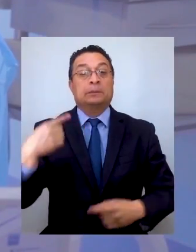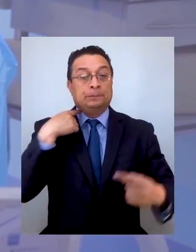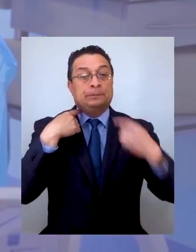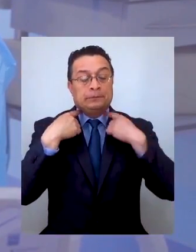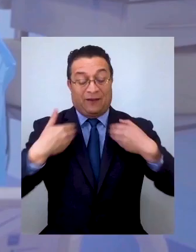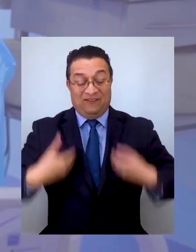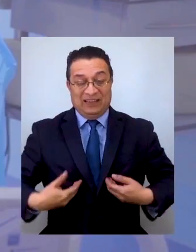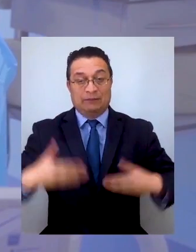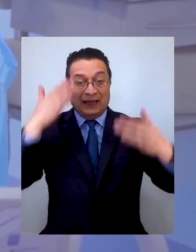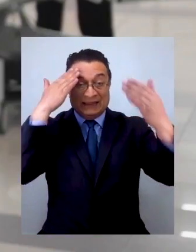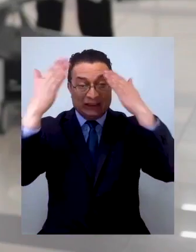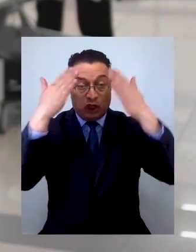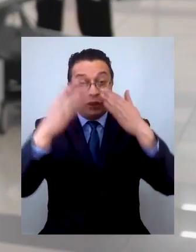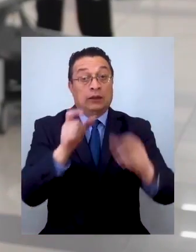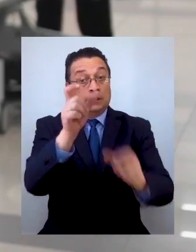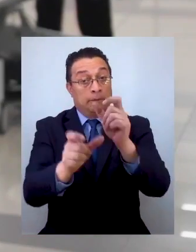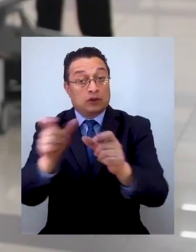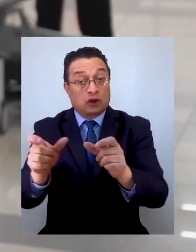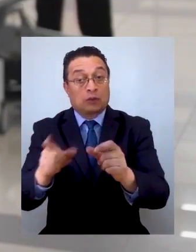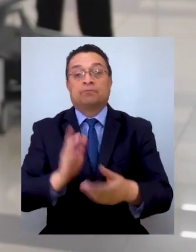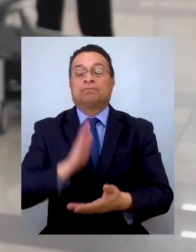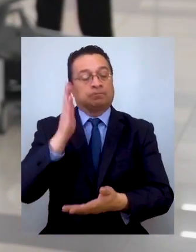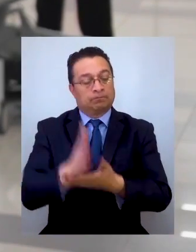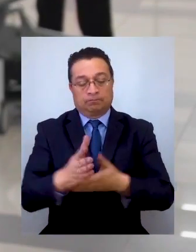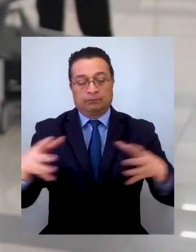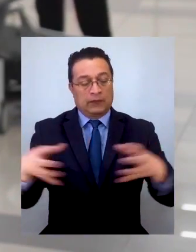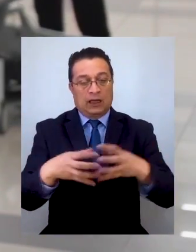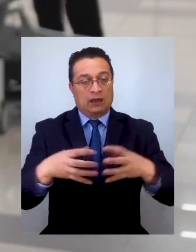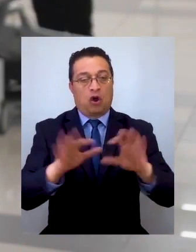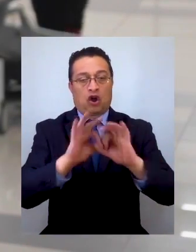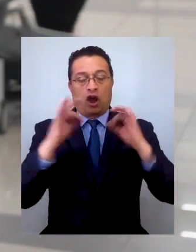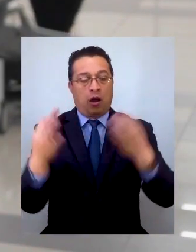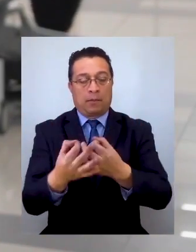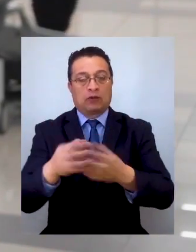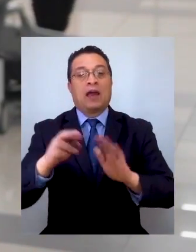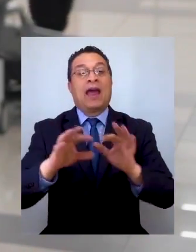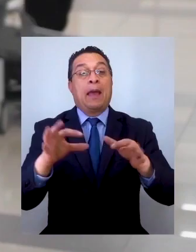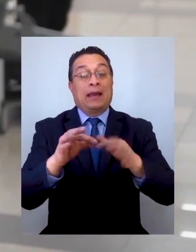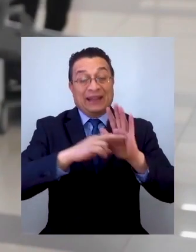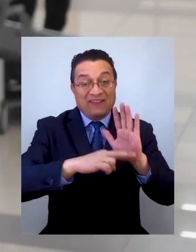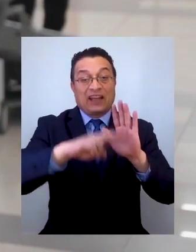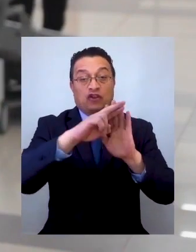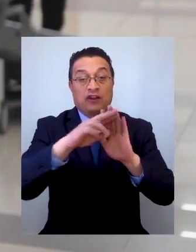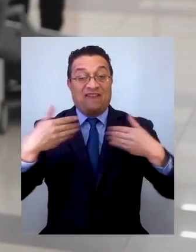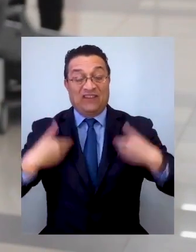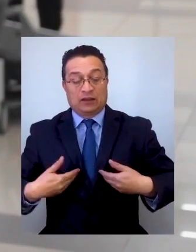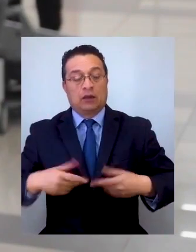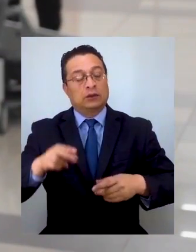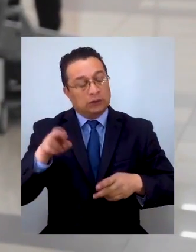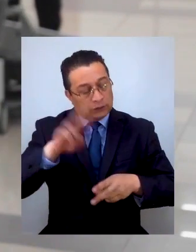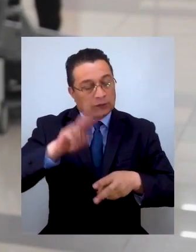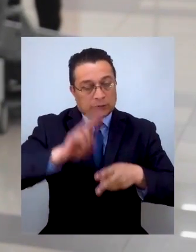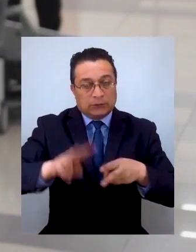Las secuelas físicas y psicológicas que presentaban los pacientes exigieron que el equipo completo de medicina física y rehabilitación se